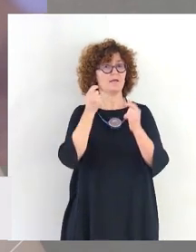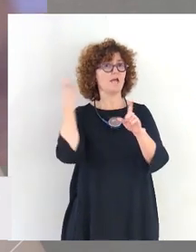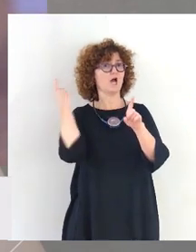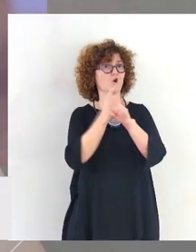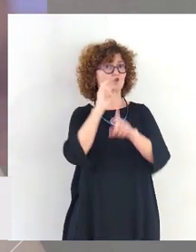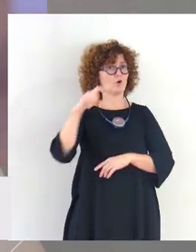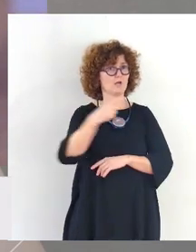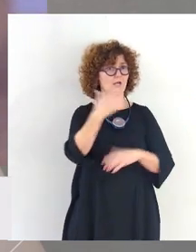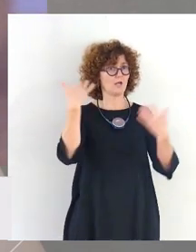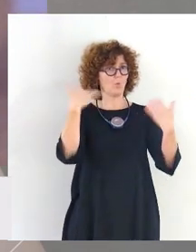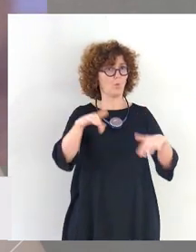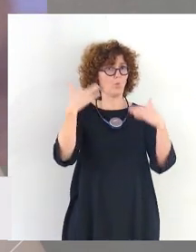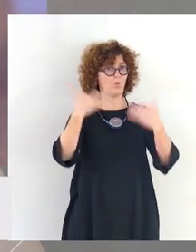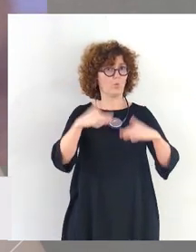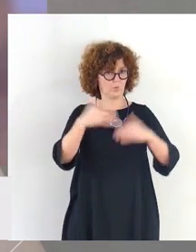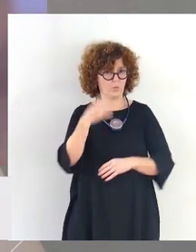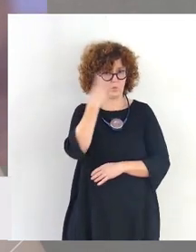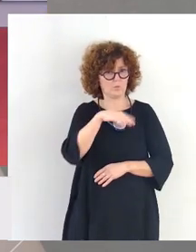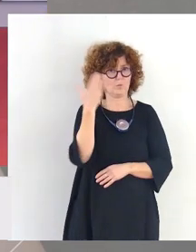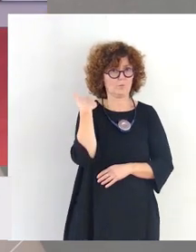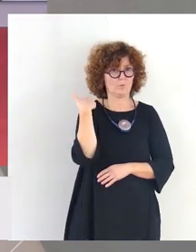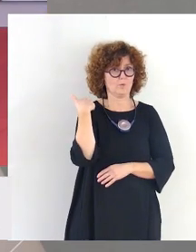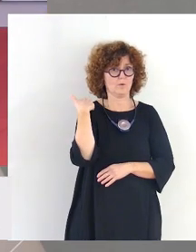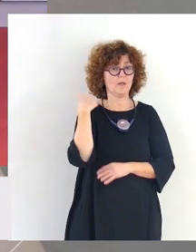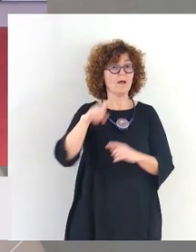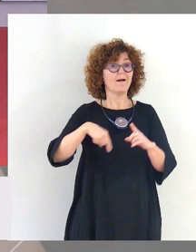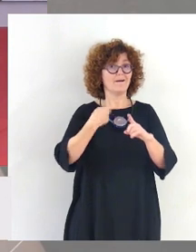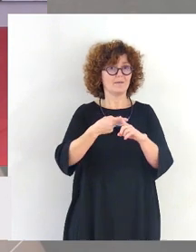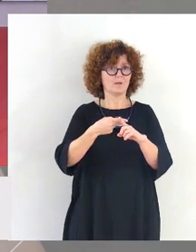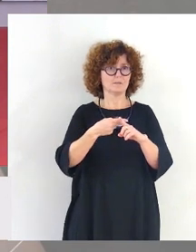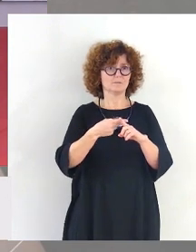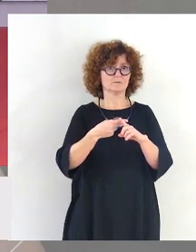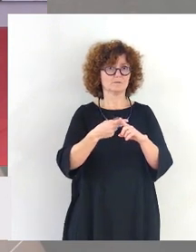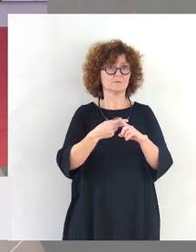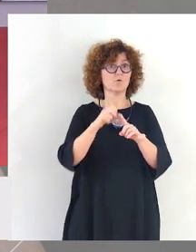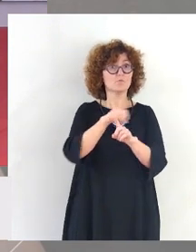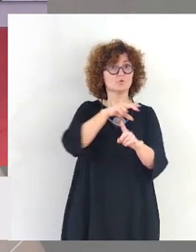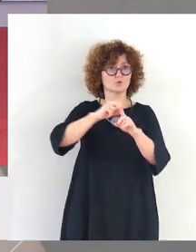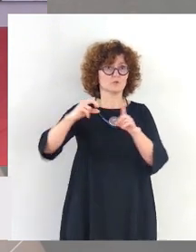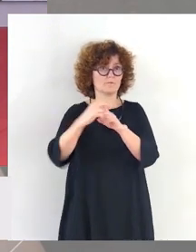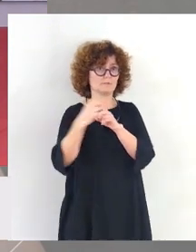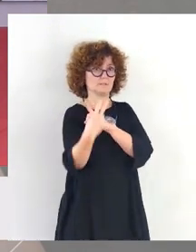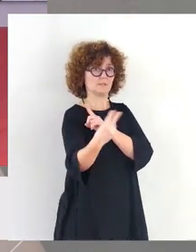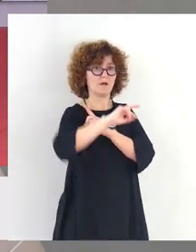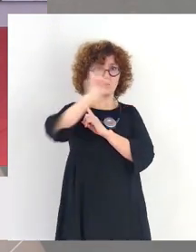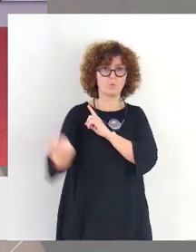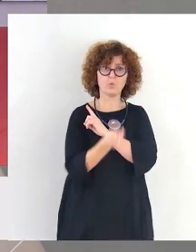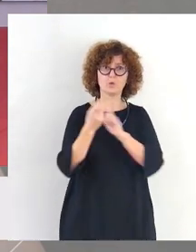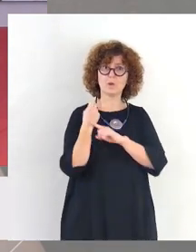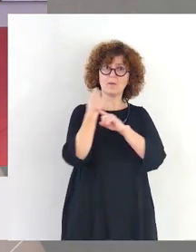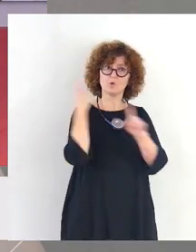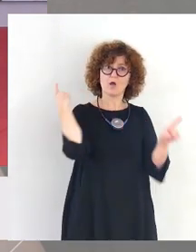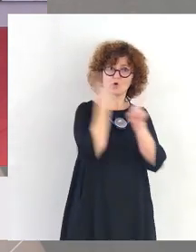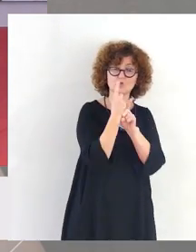y además desde desde varios puntos de vista un un punto de vista era que estaban siendo